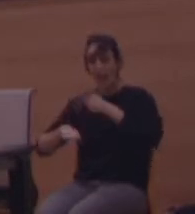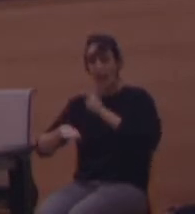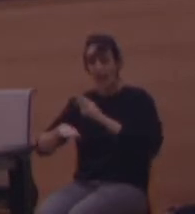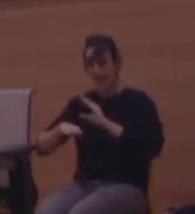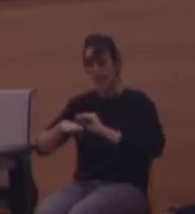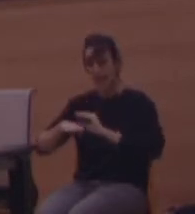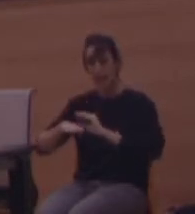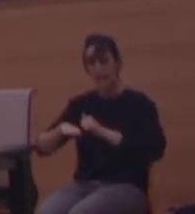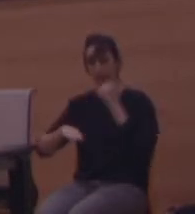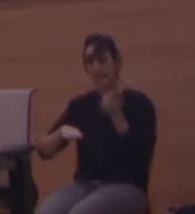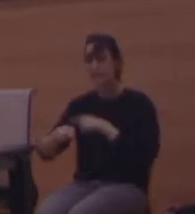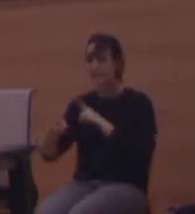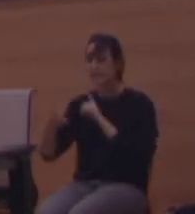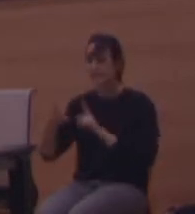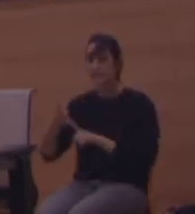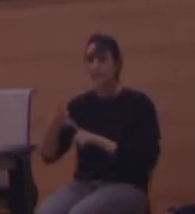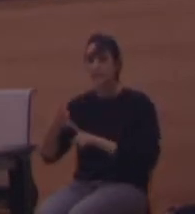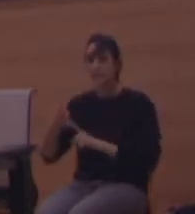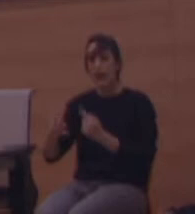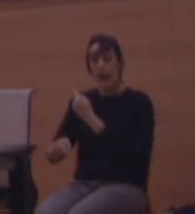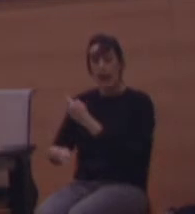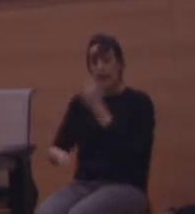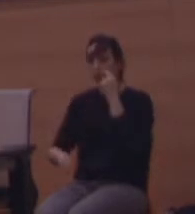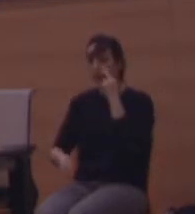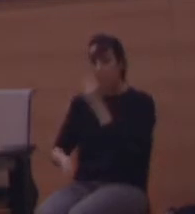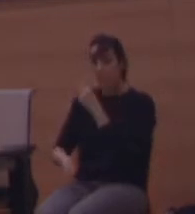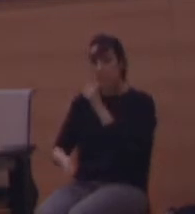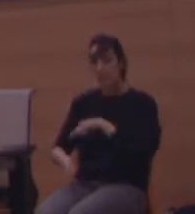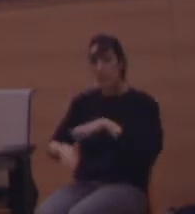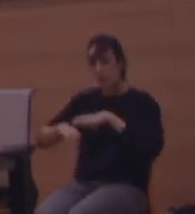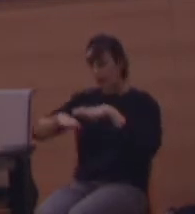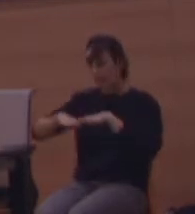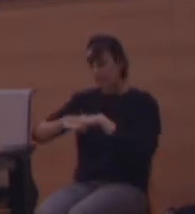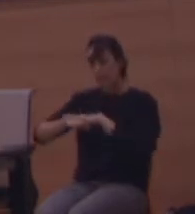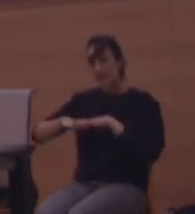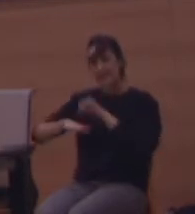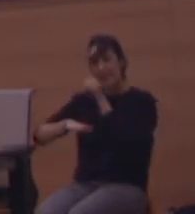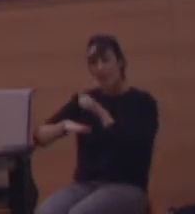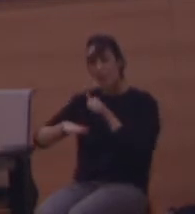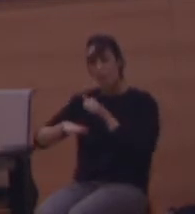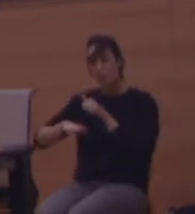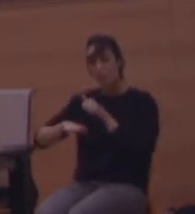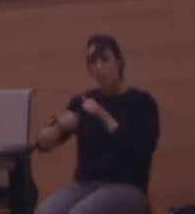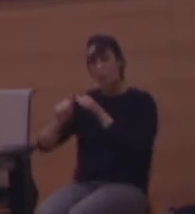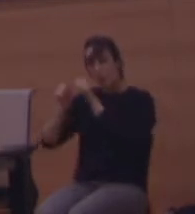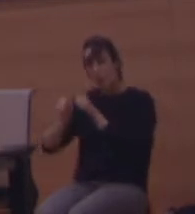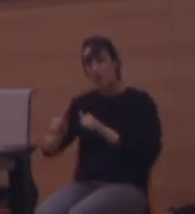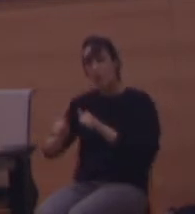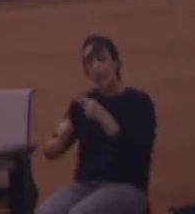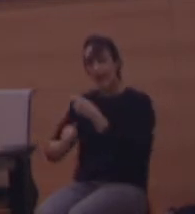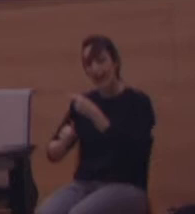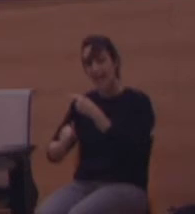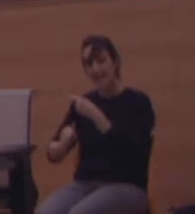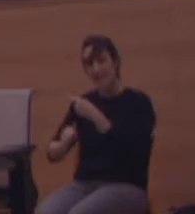luego pues los EVAs más los compuestos. Aquí vemos también una plantilla, esto todo es sobre moldes negativos que son en